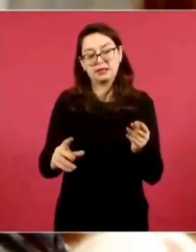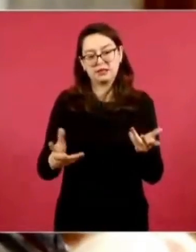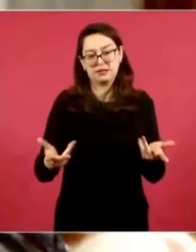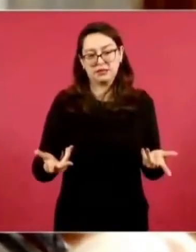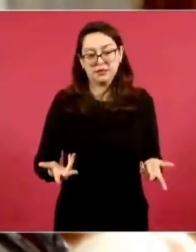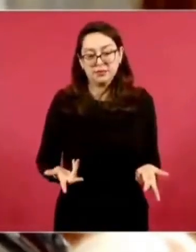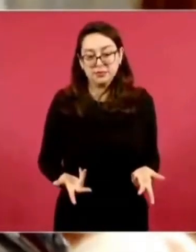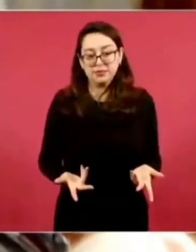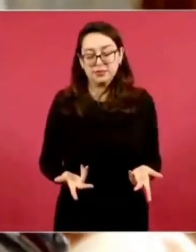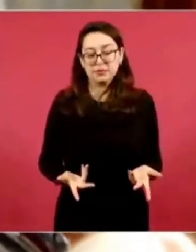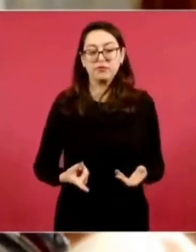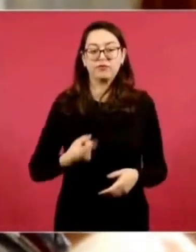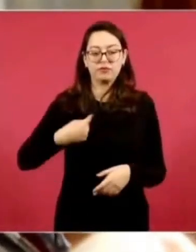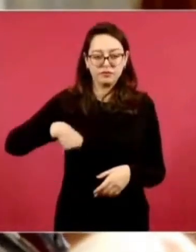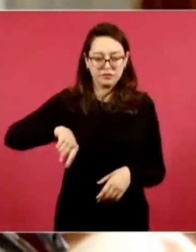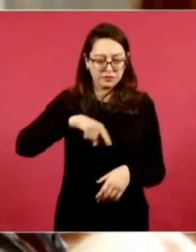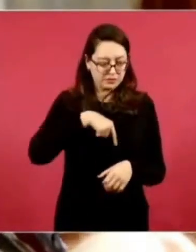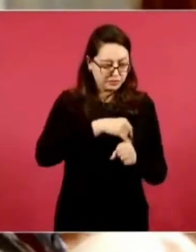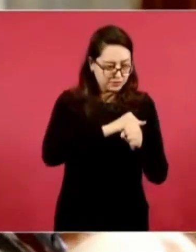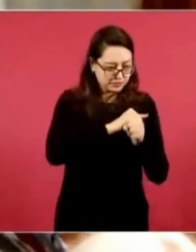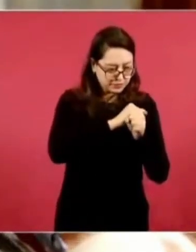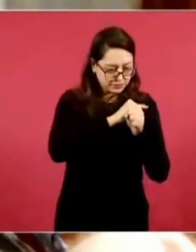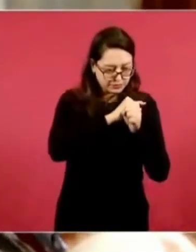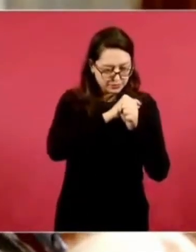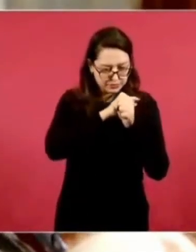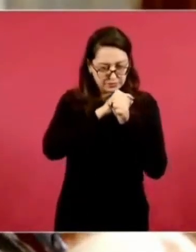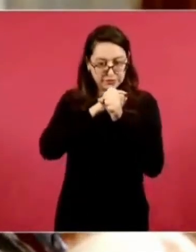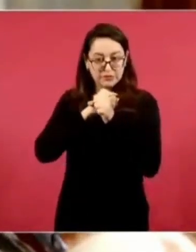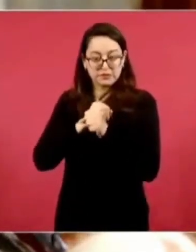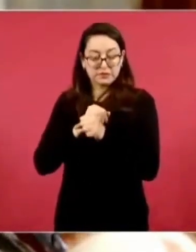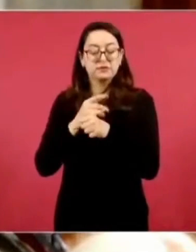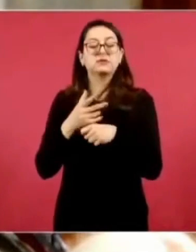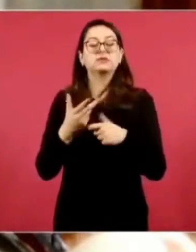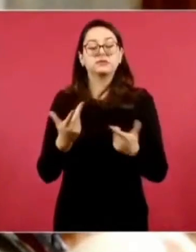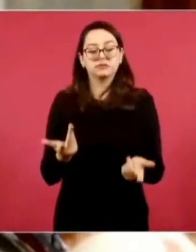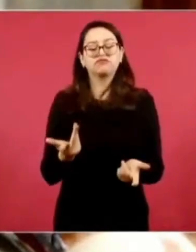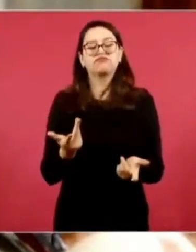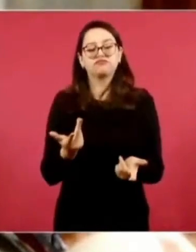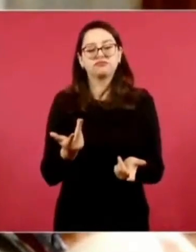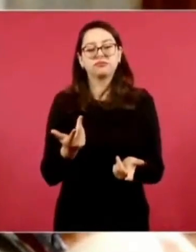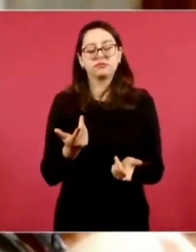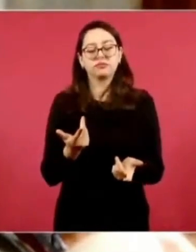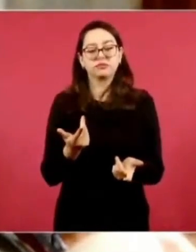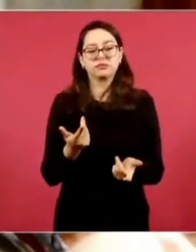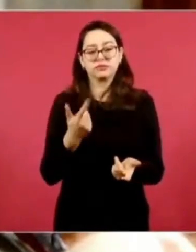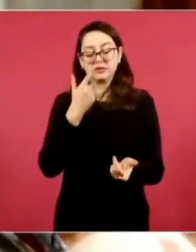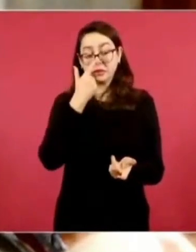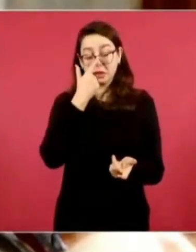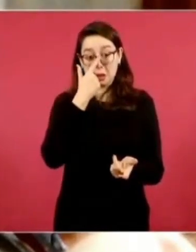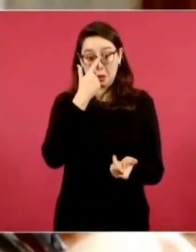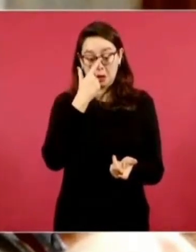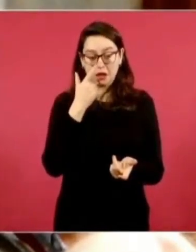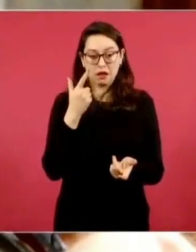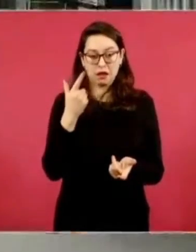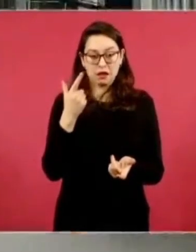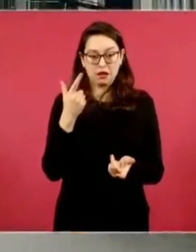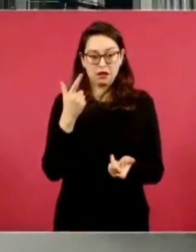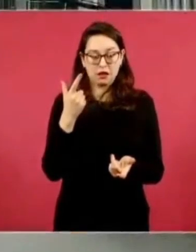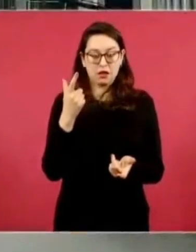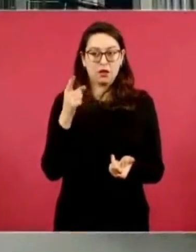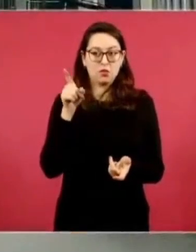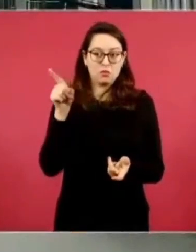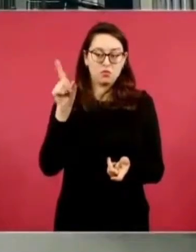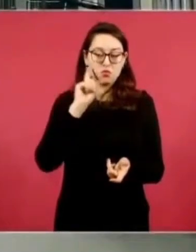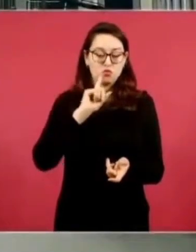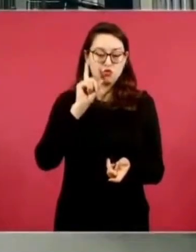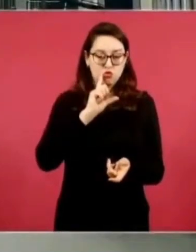Empezamos a jalar la madeja y nos dimos cuenta que por el caso de la guionista de